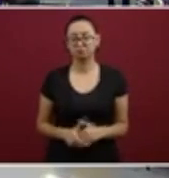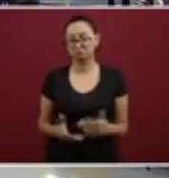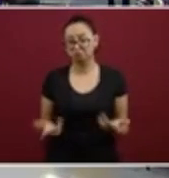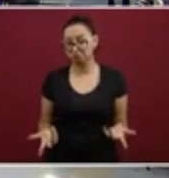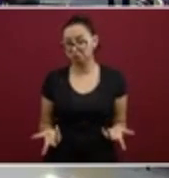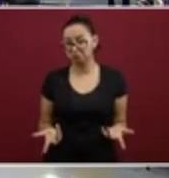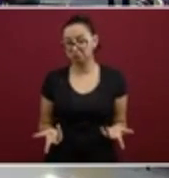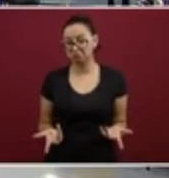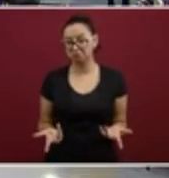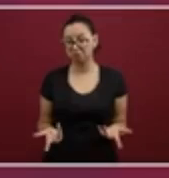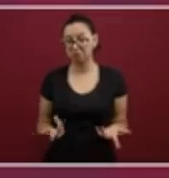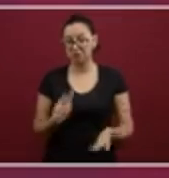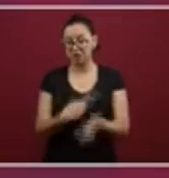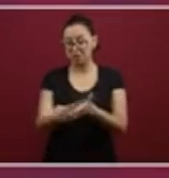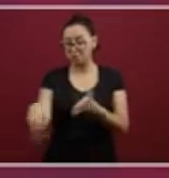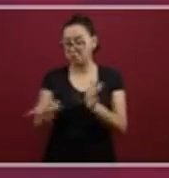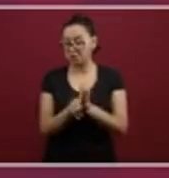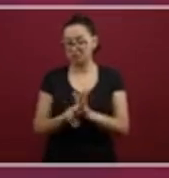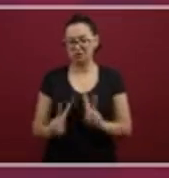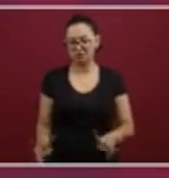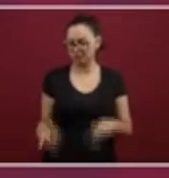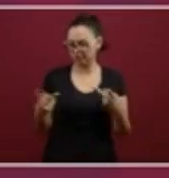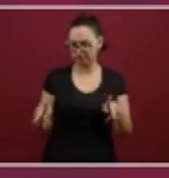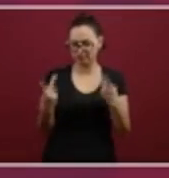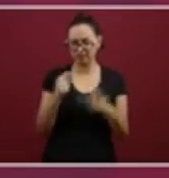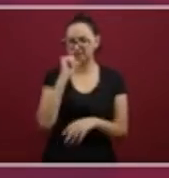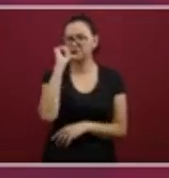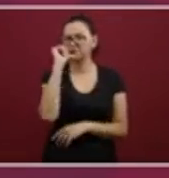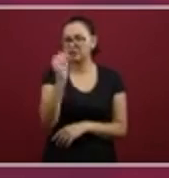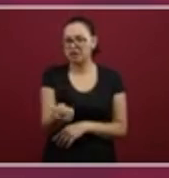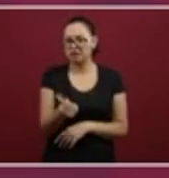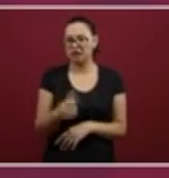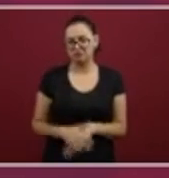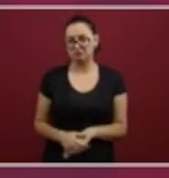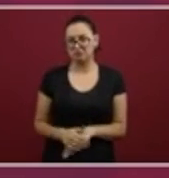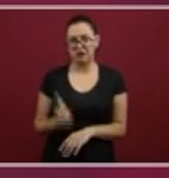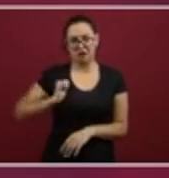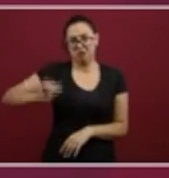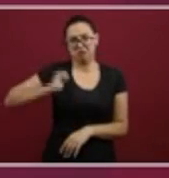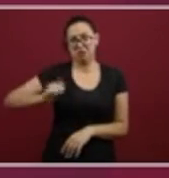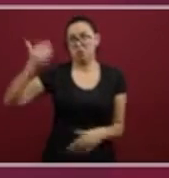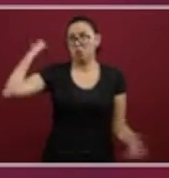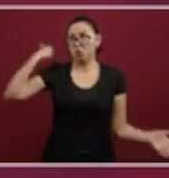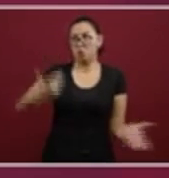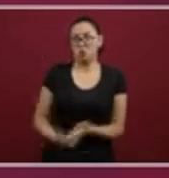no haya venta de plazas, eso se daba antes,